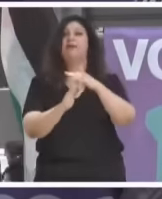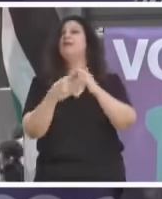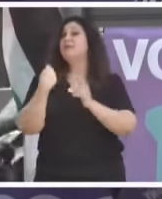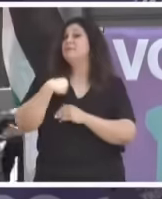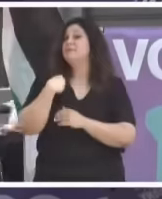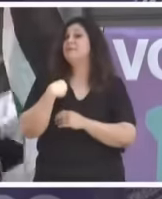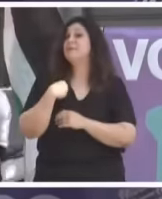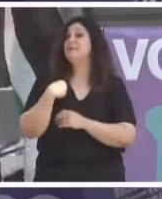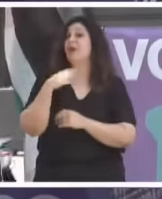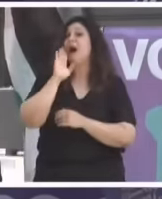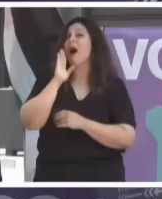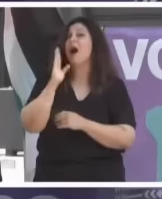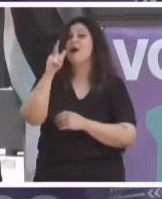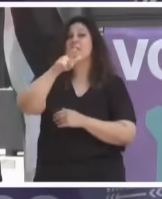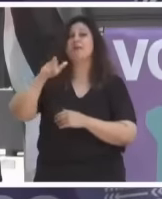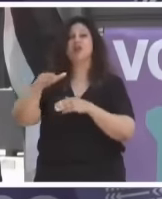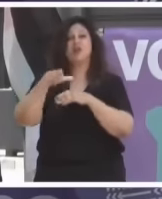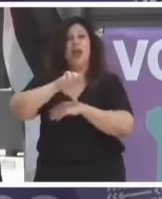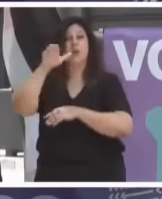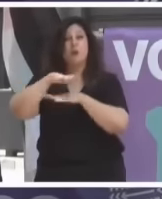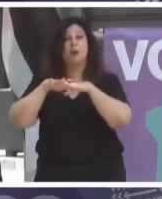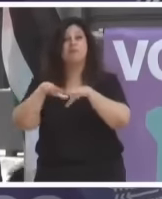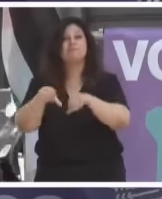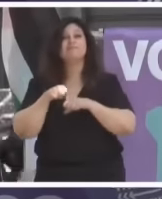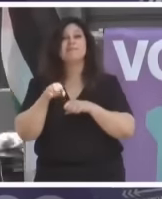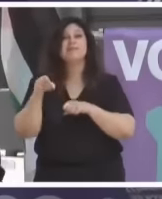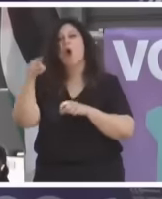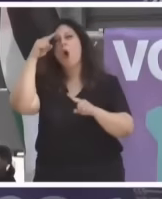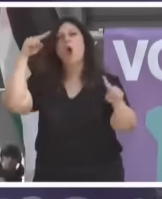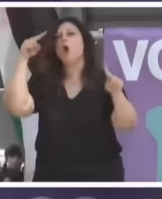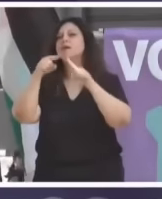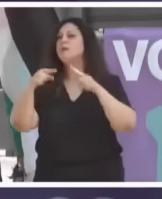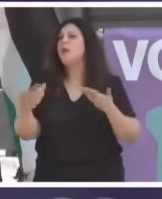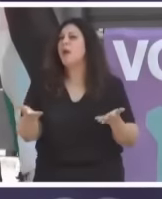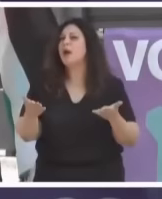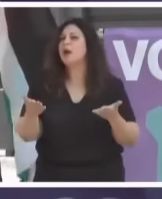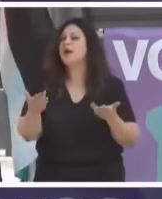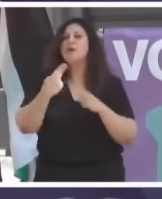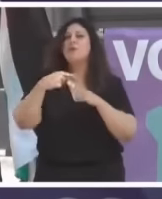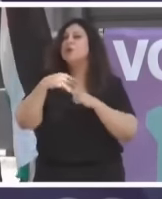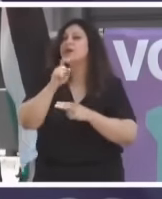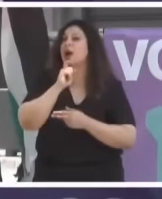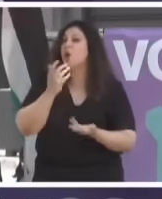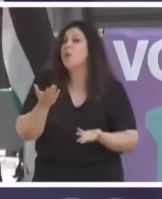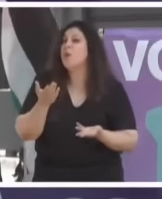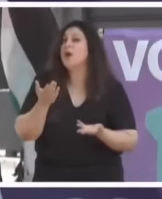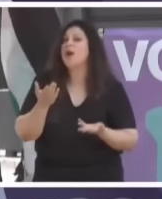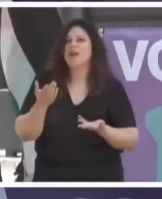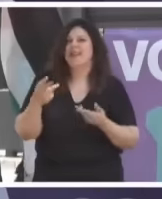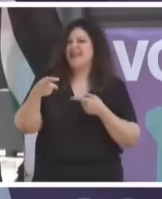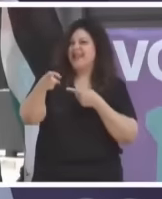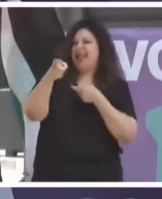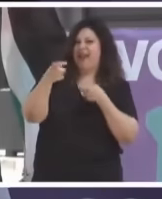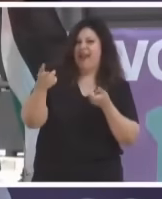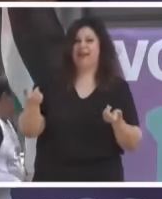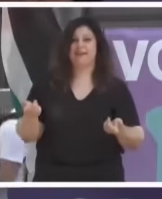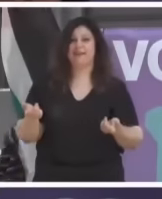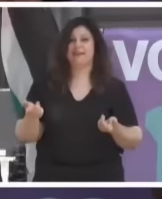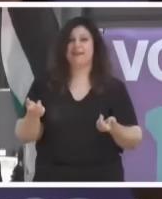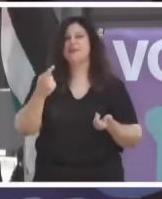que gobiernan Europa se han propuesto, pues, la política va a ser la de la guerra.